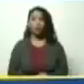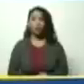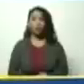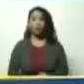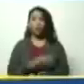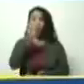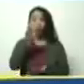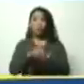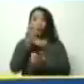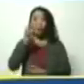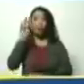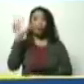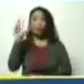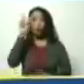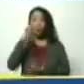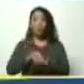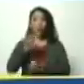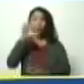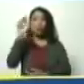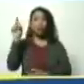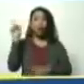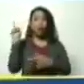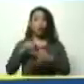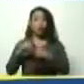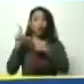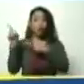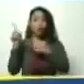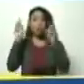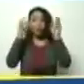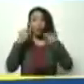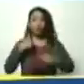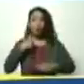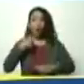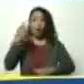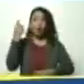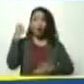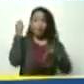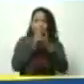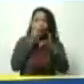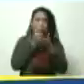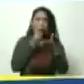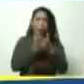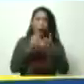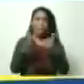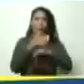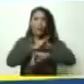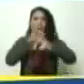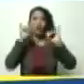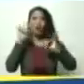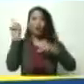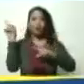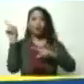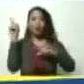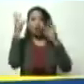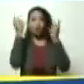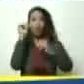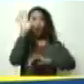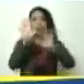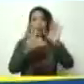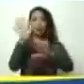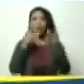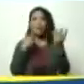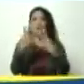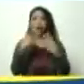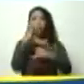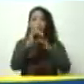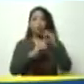2023 2030 entonces en ese tema insistí mucho ayer en la clausura de la edición número 15 de la Feria